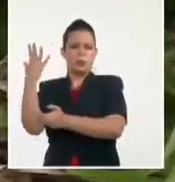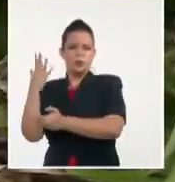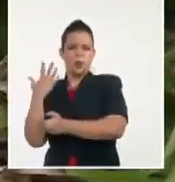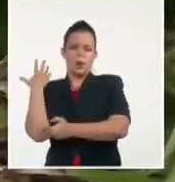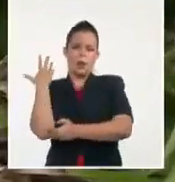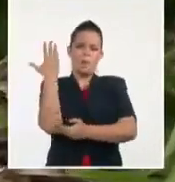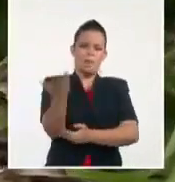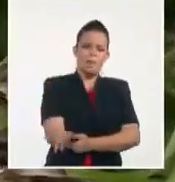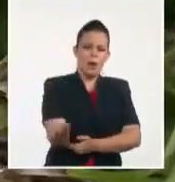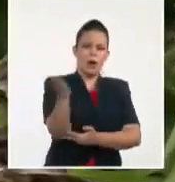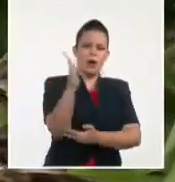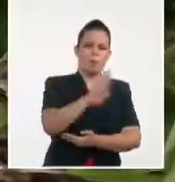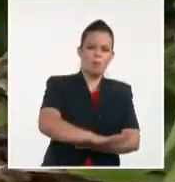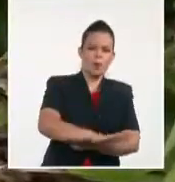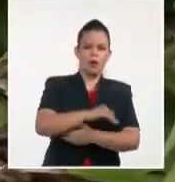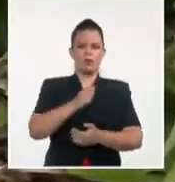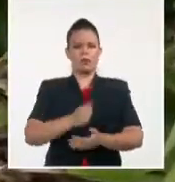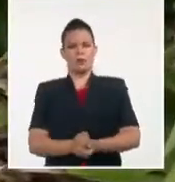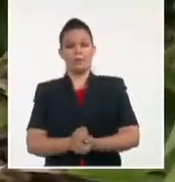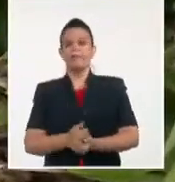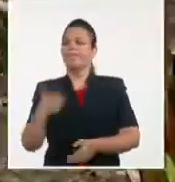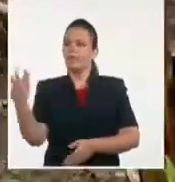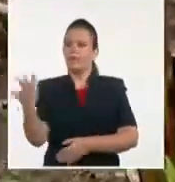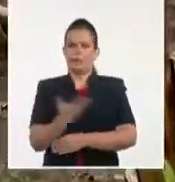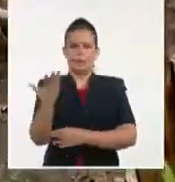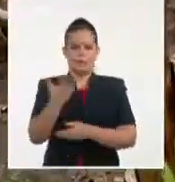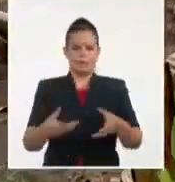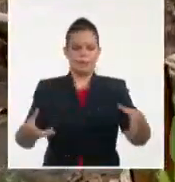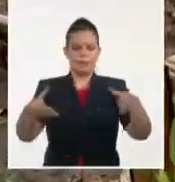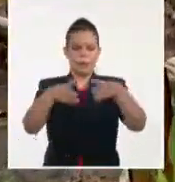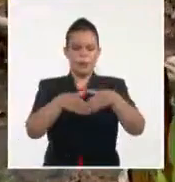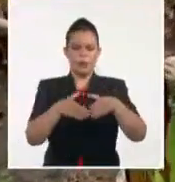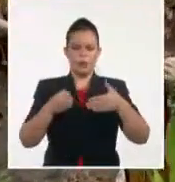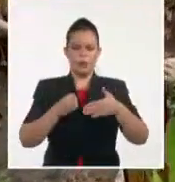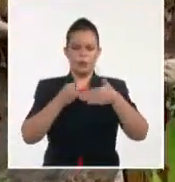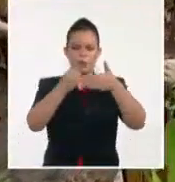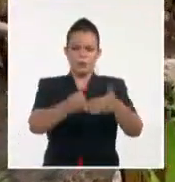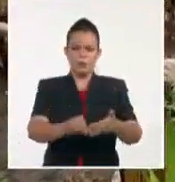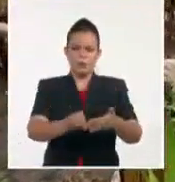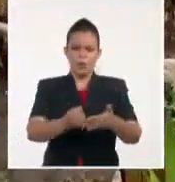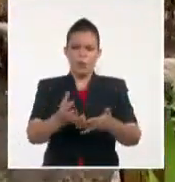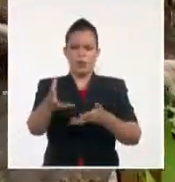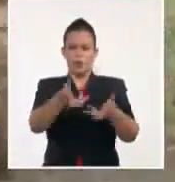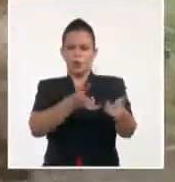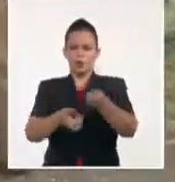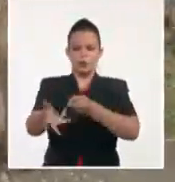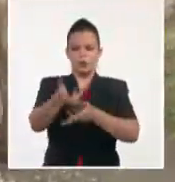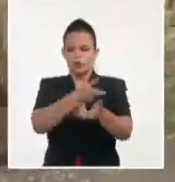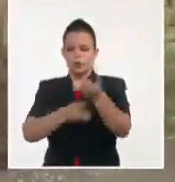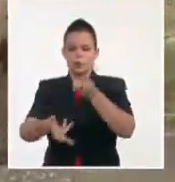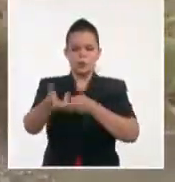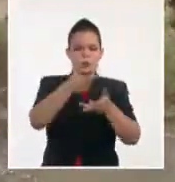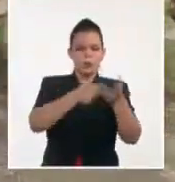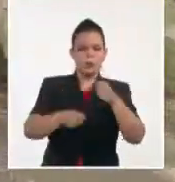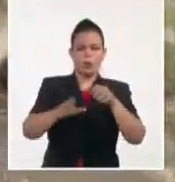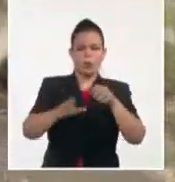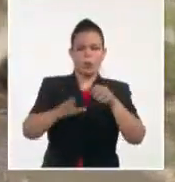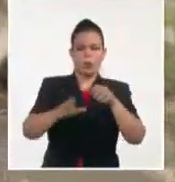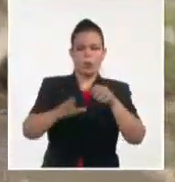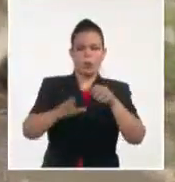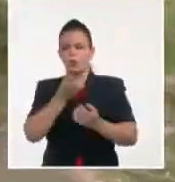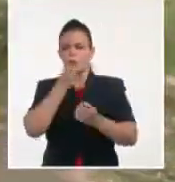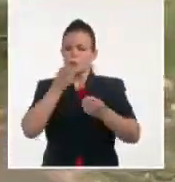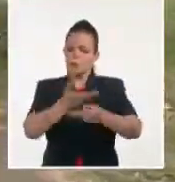motivo, con rapidez se movilizaron las autoridades del sector y los cooperativistas y no dejaron perder los frutos para comercializarlos en los